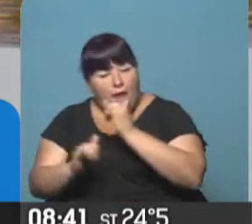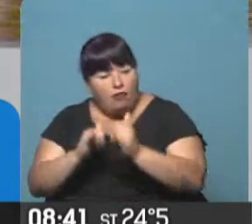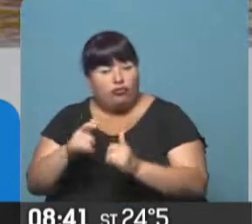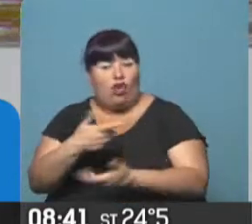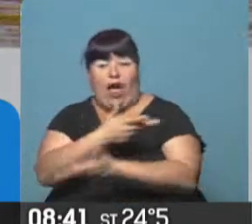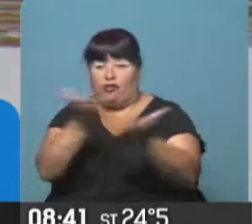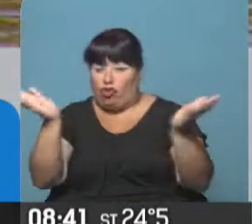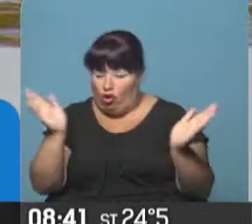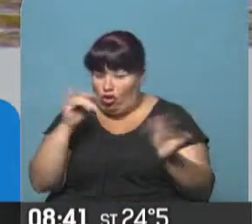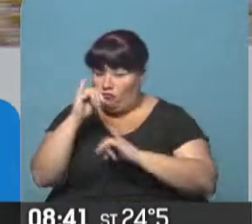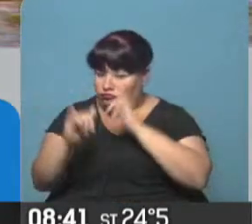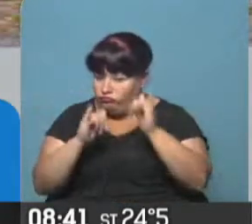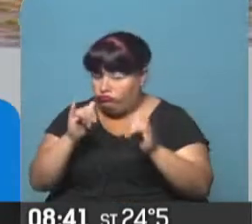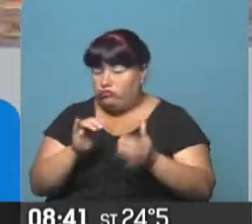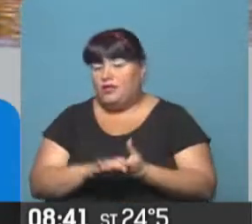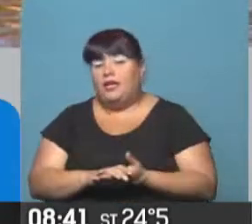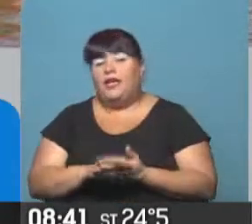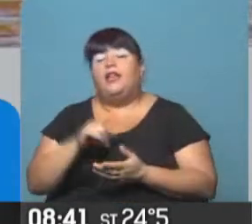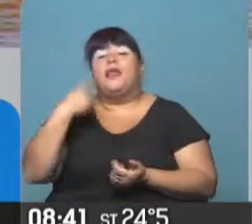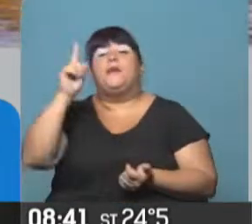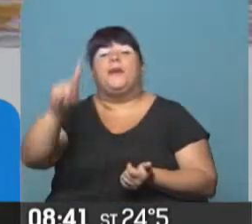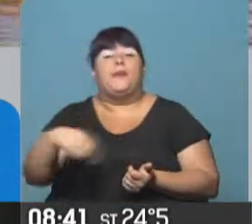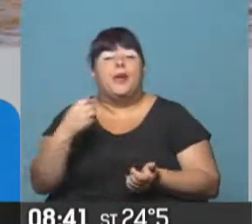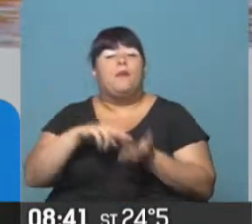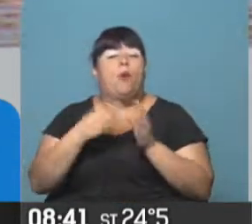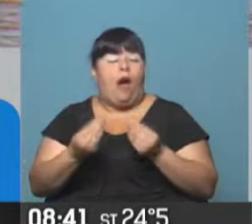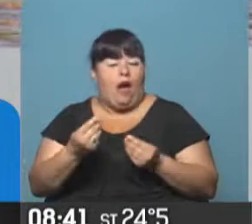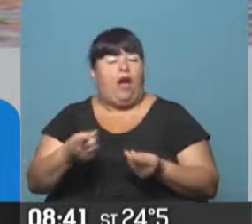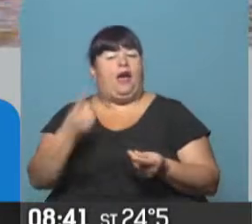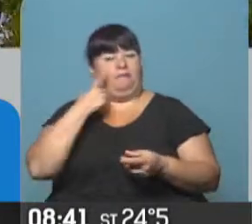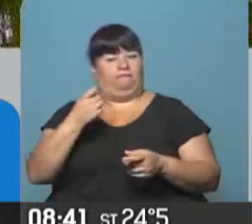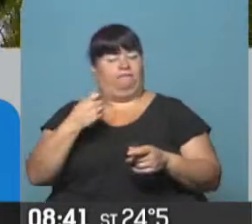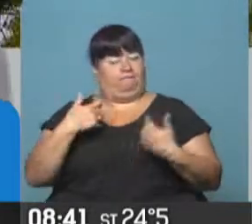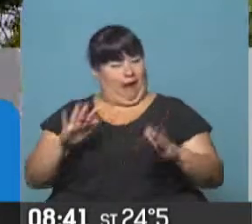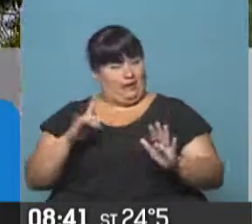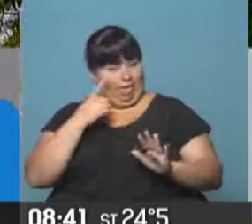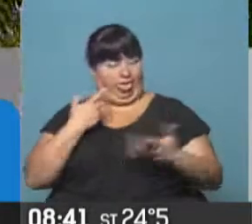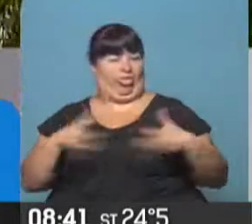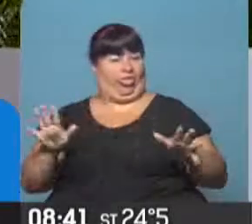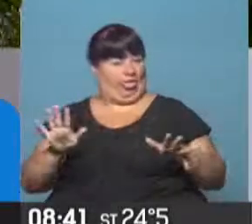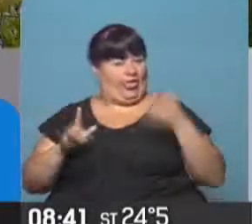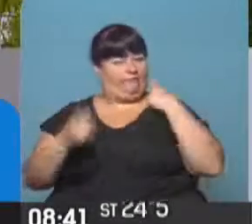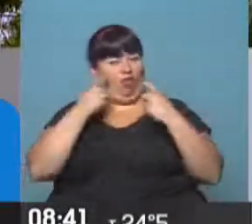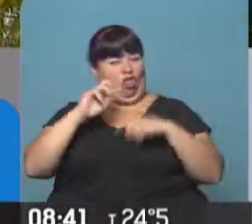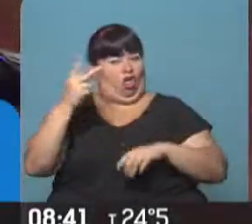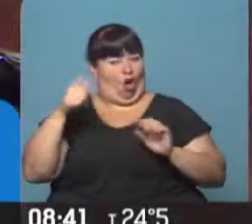al público en general las consecuencias que puede traer, lo va a tomar con mayor